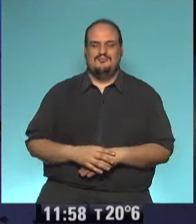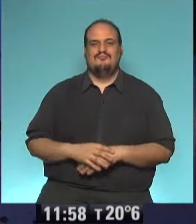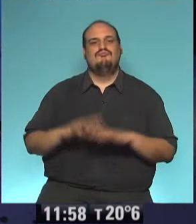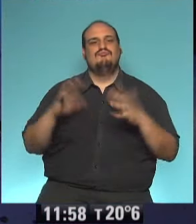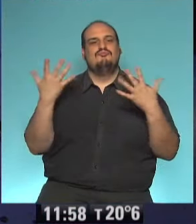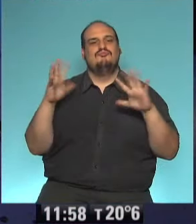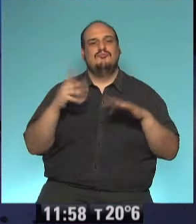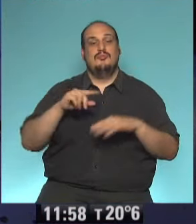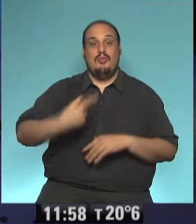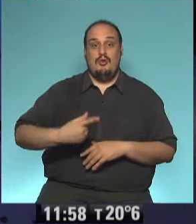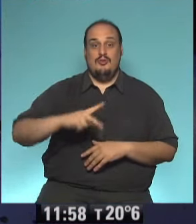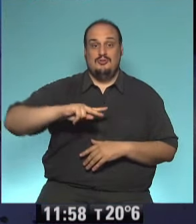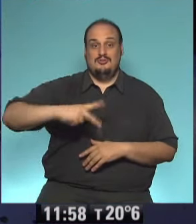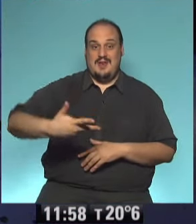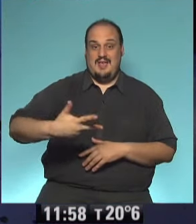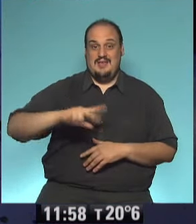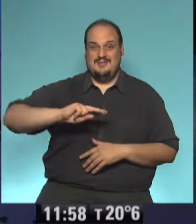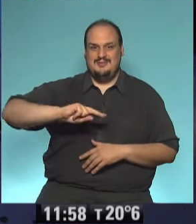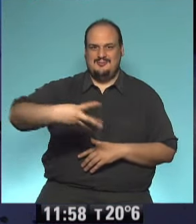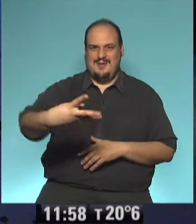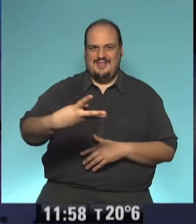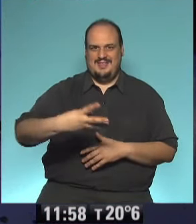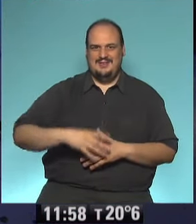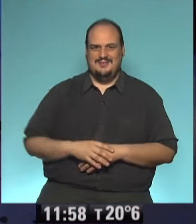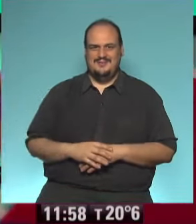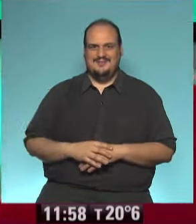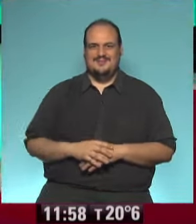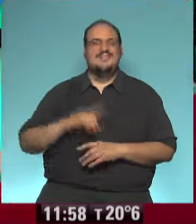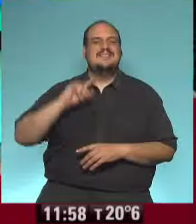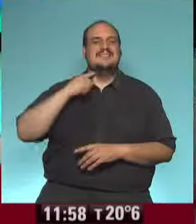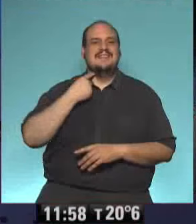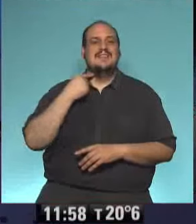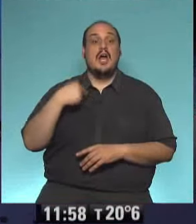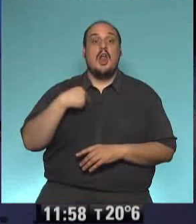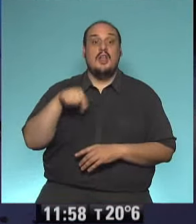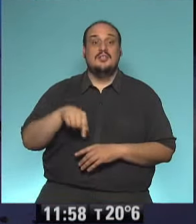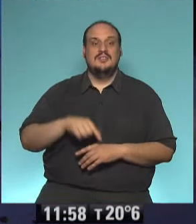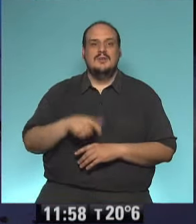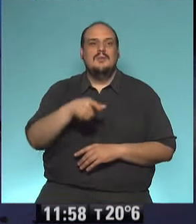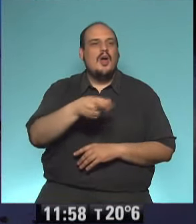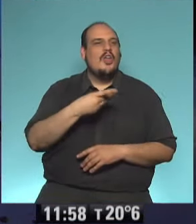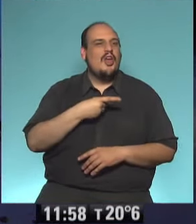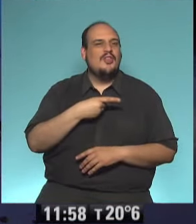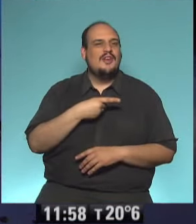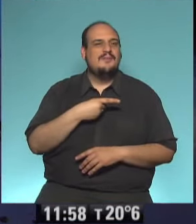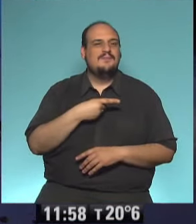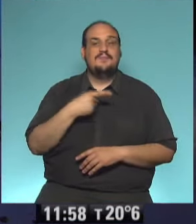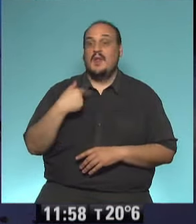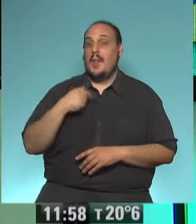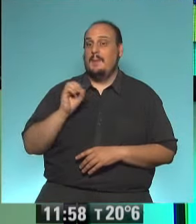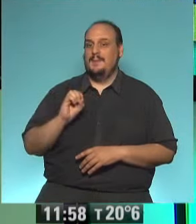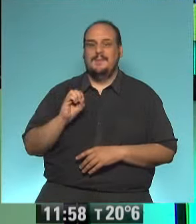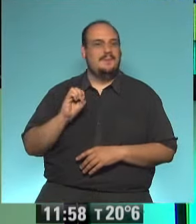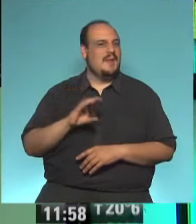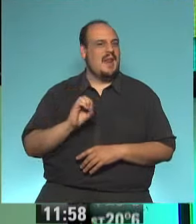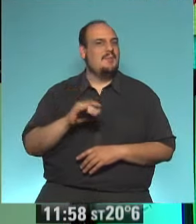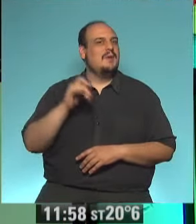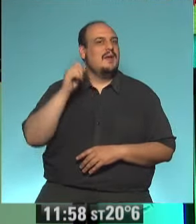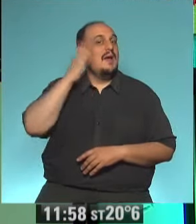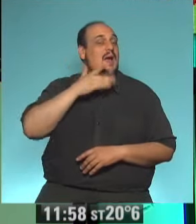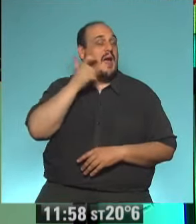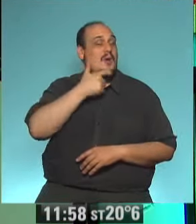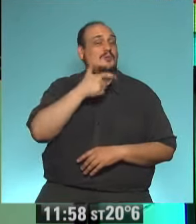bien! Uno, dos, tres, cuatro y llega el 13. Y ahora yo. A ¿qué ver, tal? Entonces, ¿de dónde sos? Hola, ¿qué tal? Mi nombre es Agustina, soy del